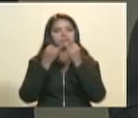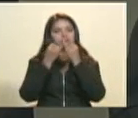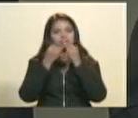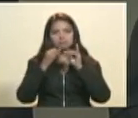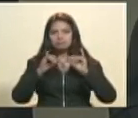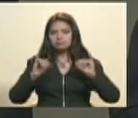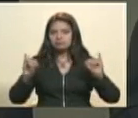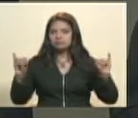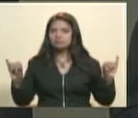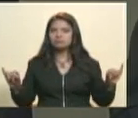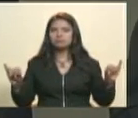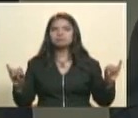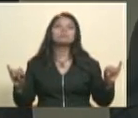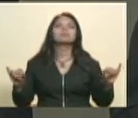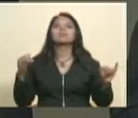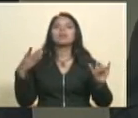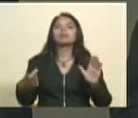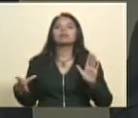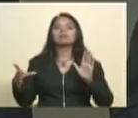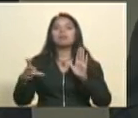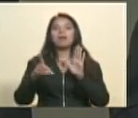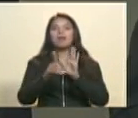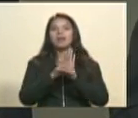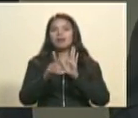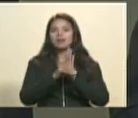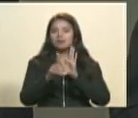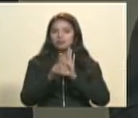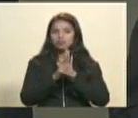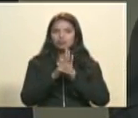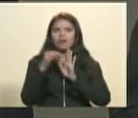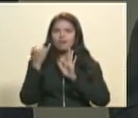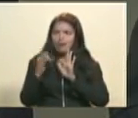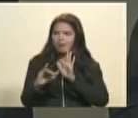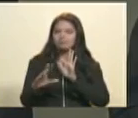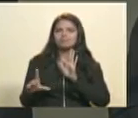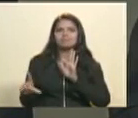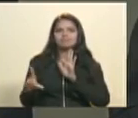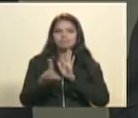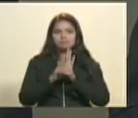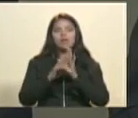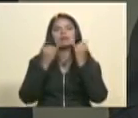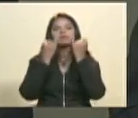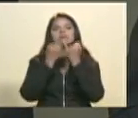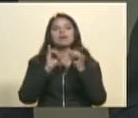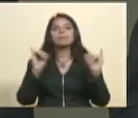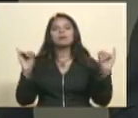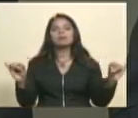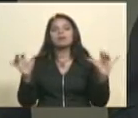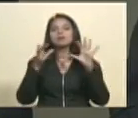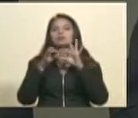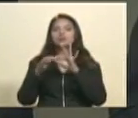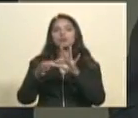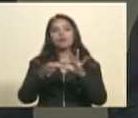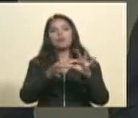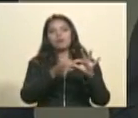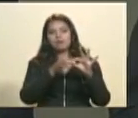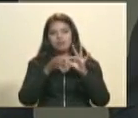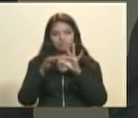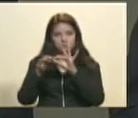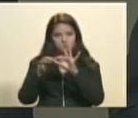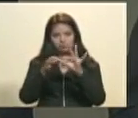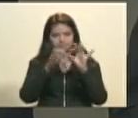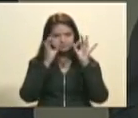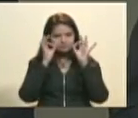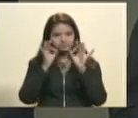independiente, teniendo como derechos irrenunciables la independencia, soberanía, inmunidad,